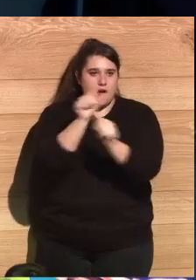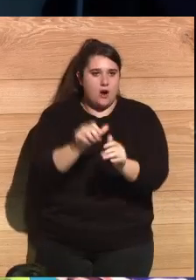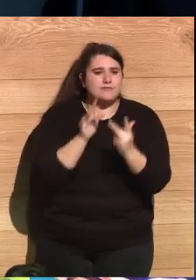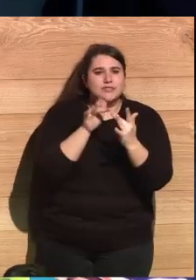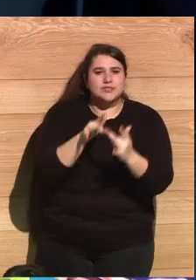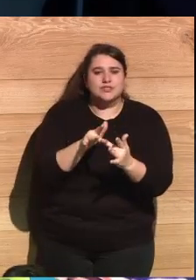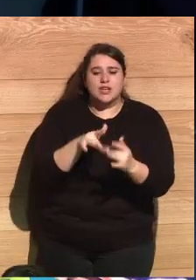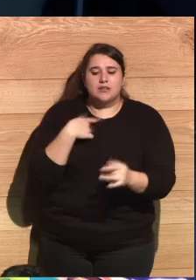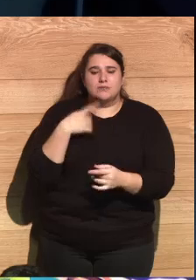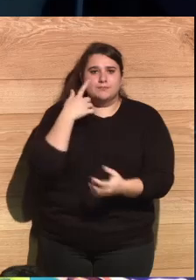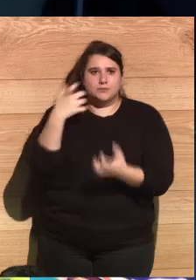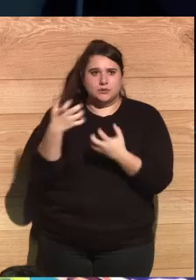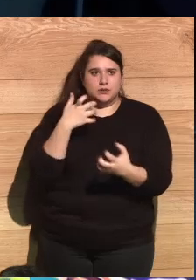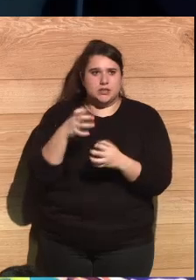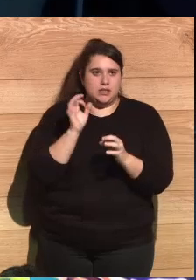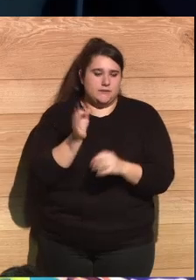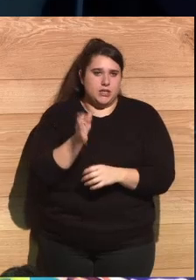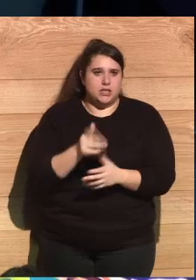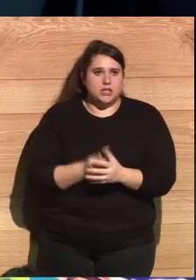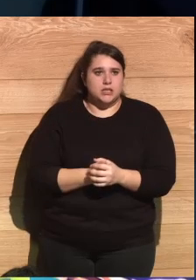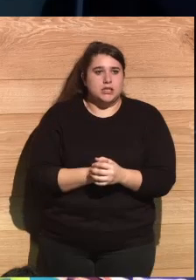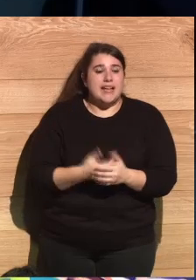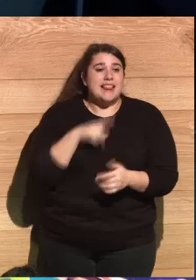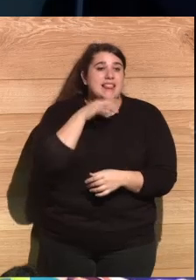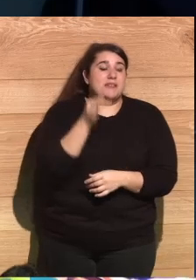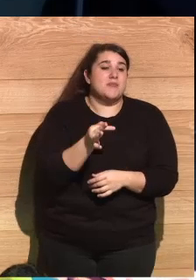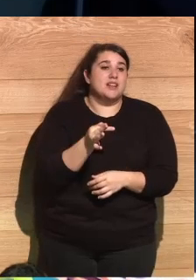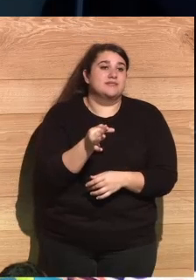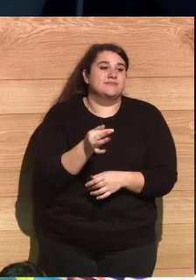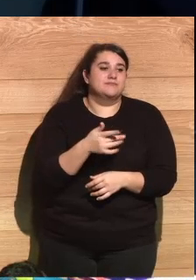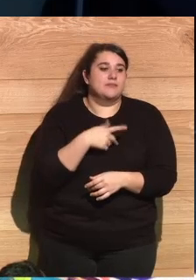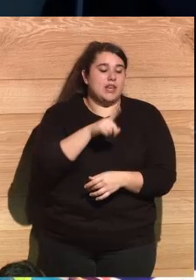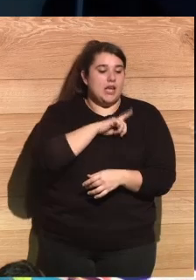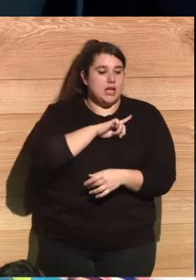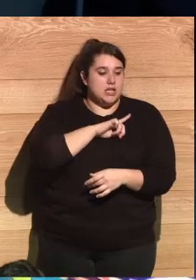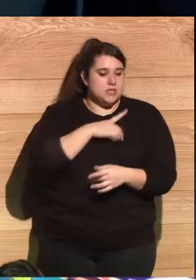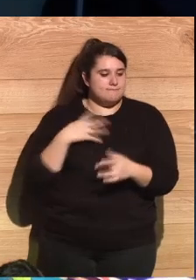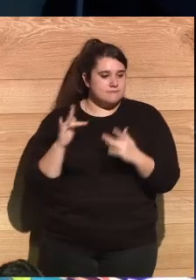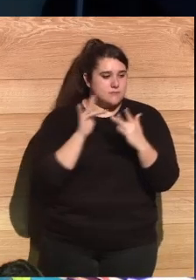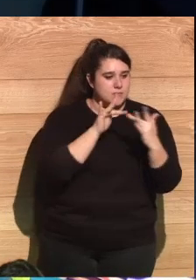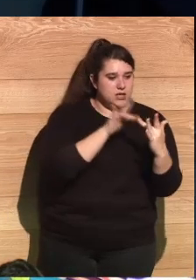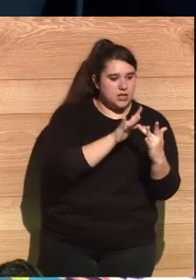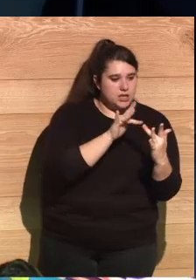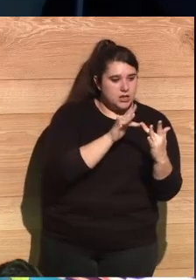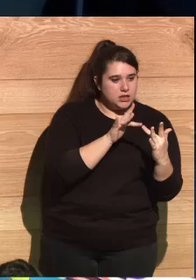ves, ¿no? Efectivamente. Y además, la relación que se tiene con el ejército, que a mí me sorprende muchas veces,